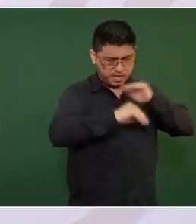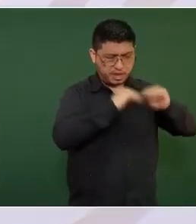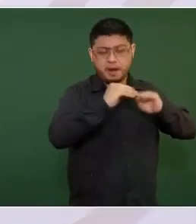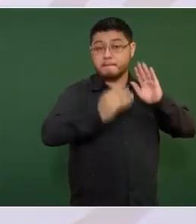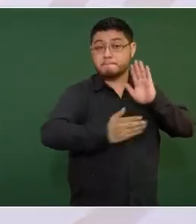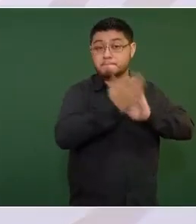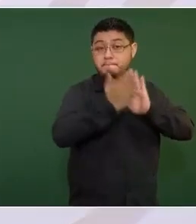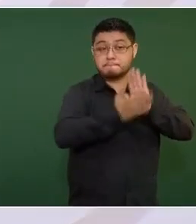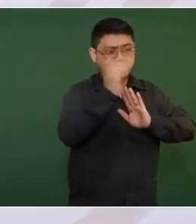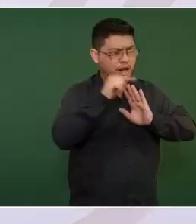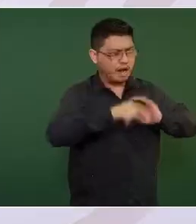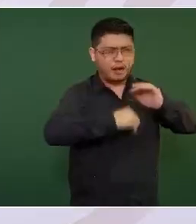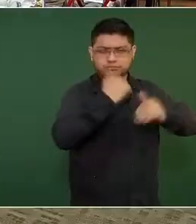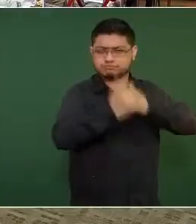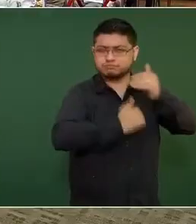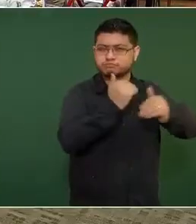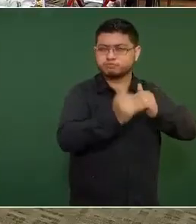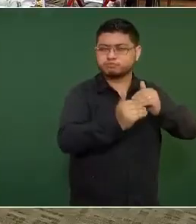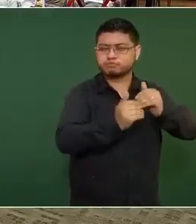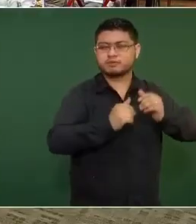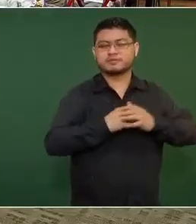producir.